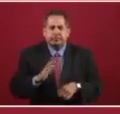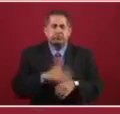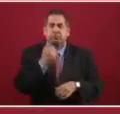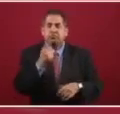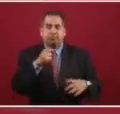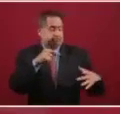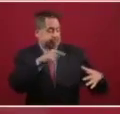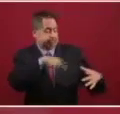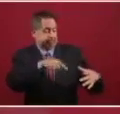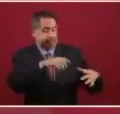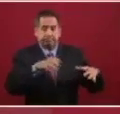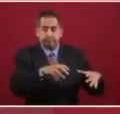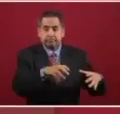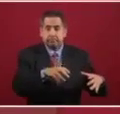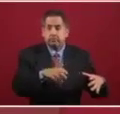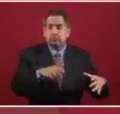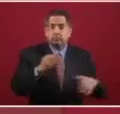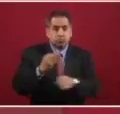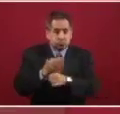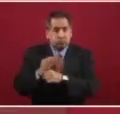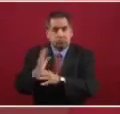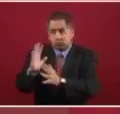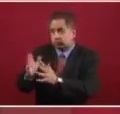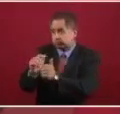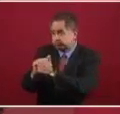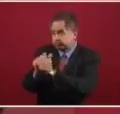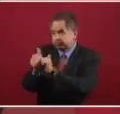sí se están llevando a cabo los cambios,